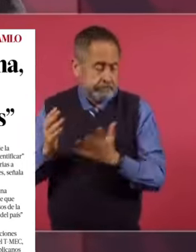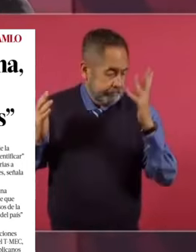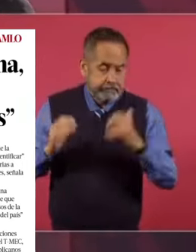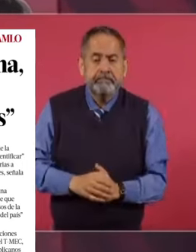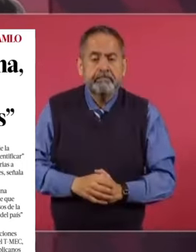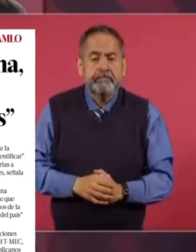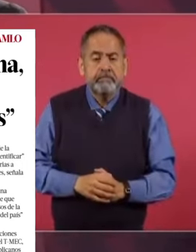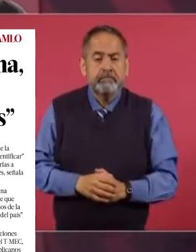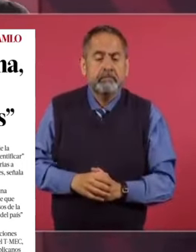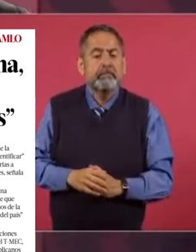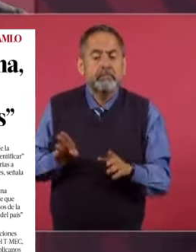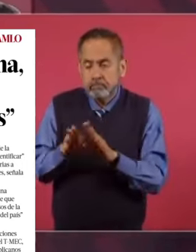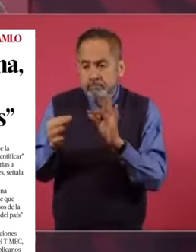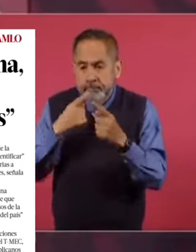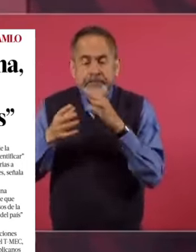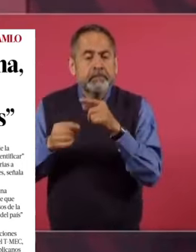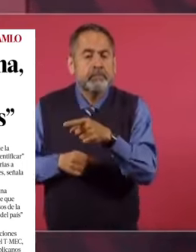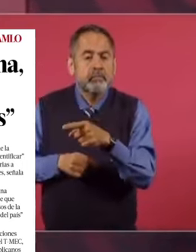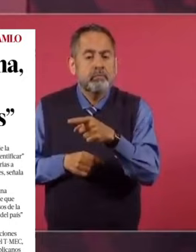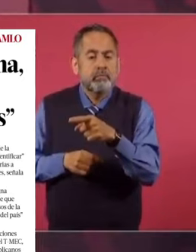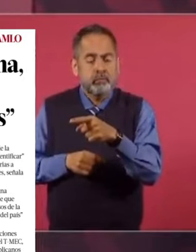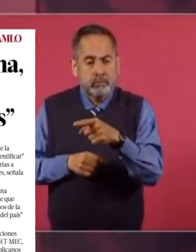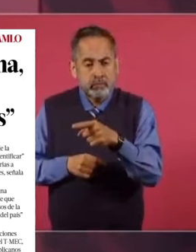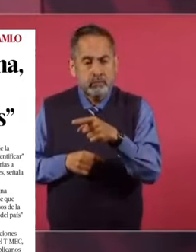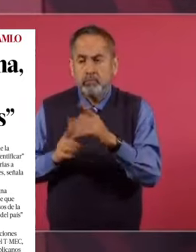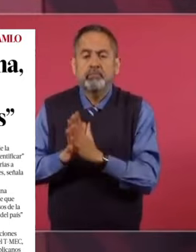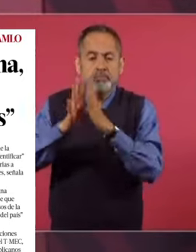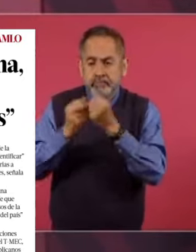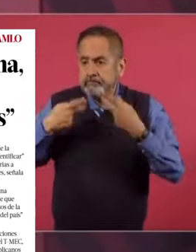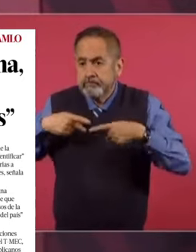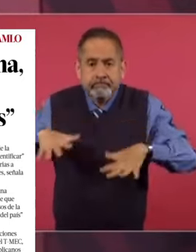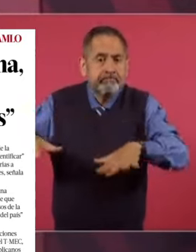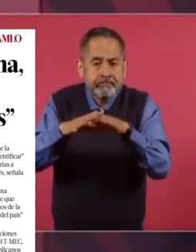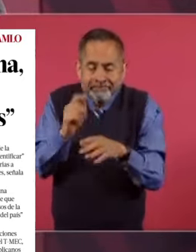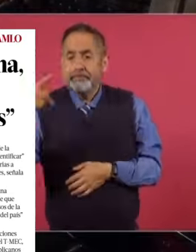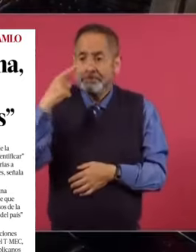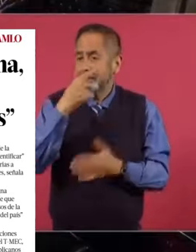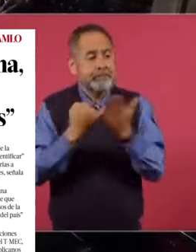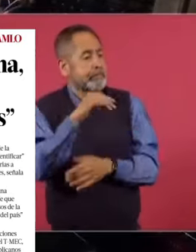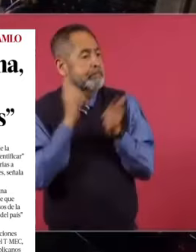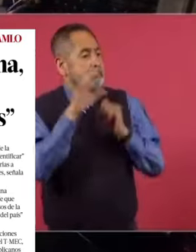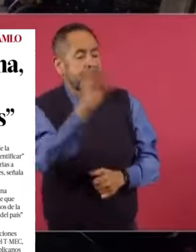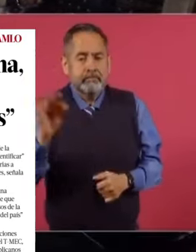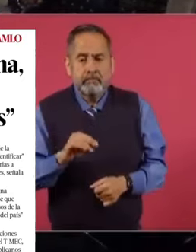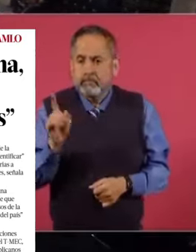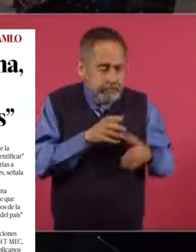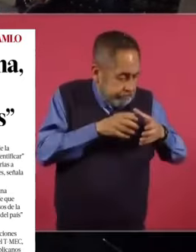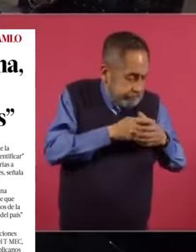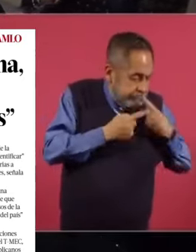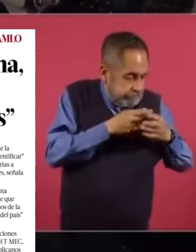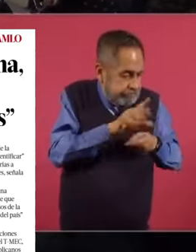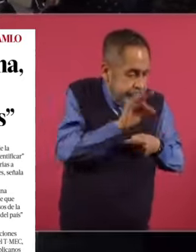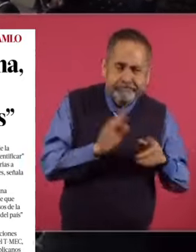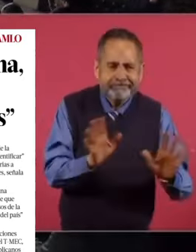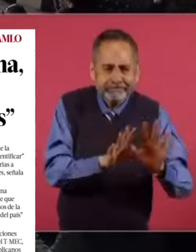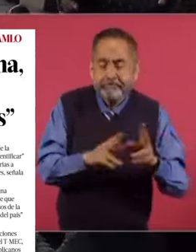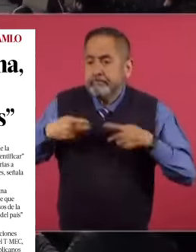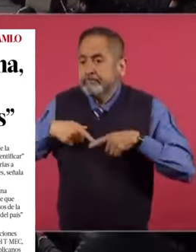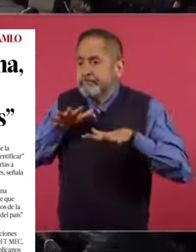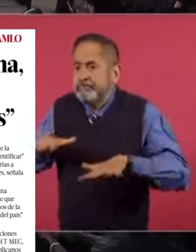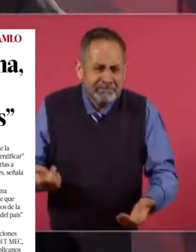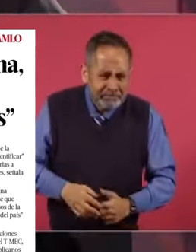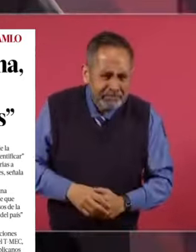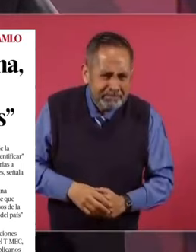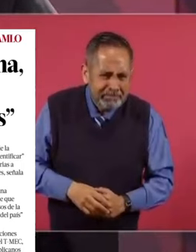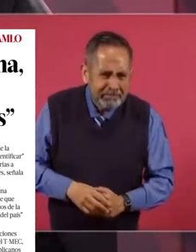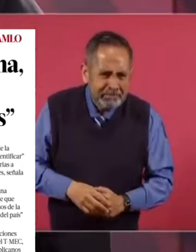democracia pues tiene que ver con la participación del pueblo, que el pueblo elija, que no sean las cúpulas ni del poder económico ni del poder